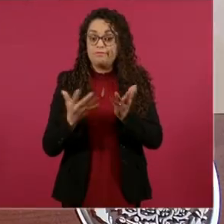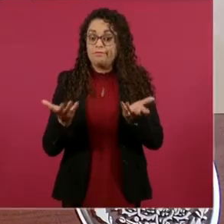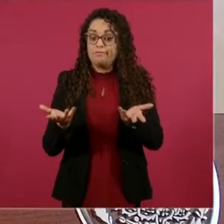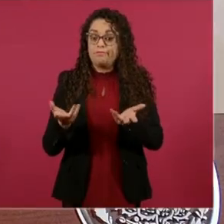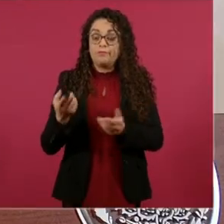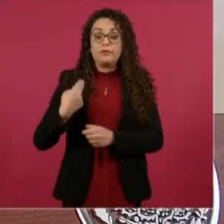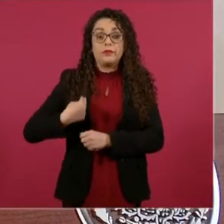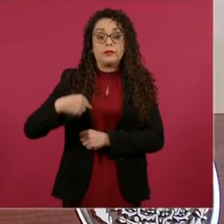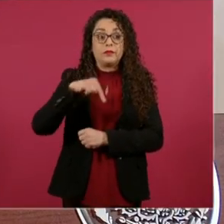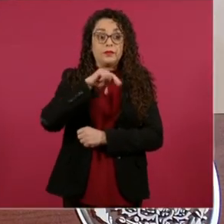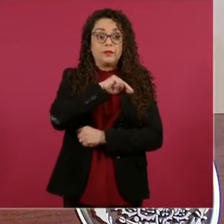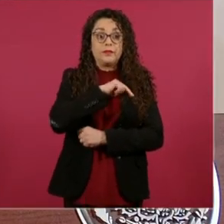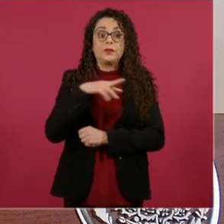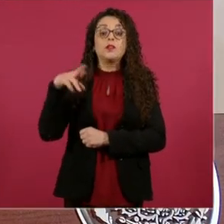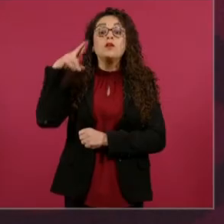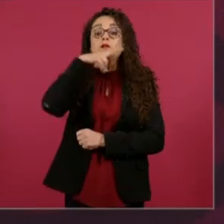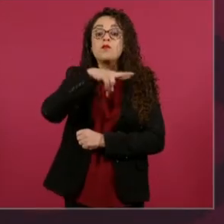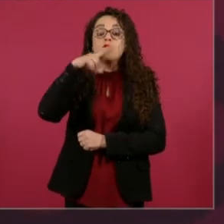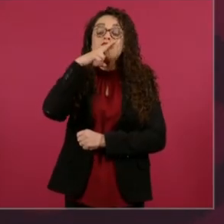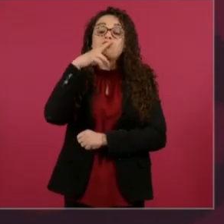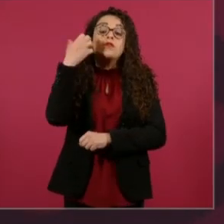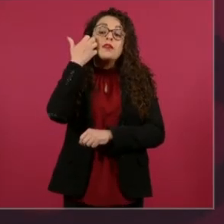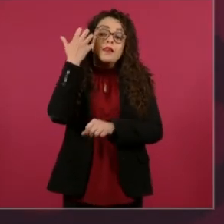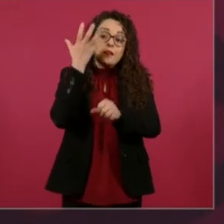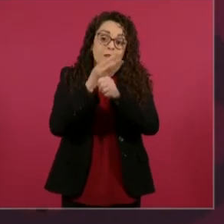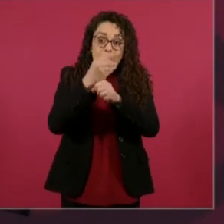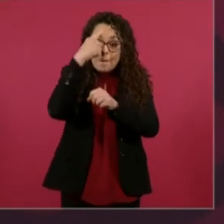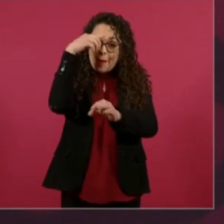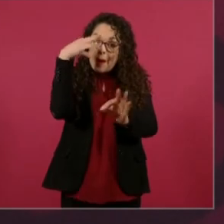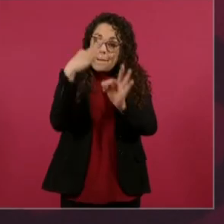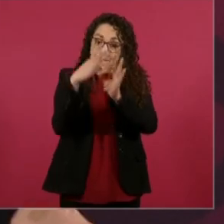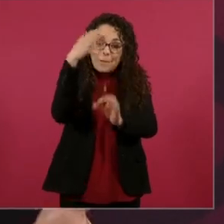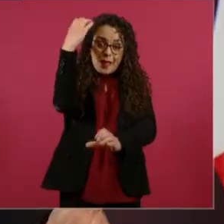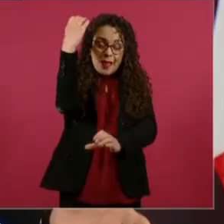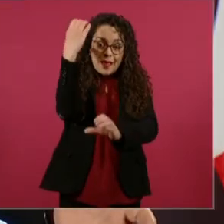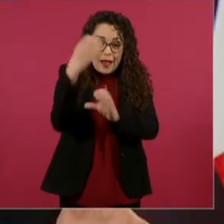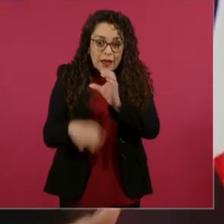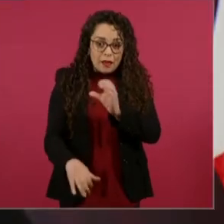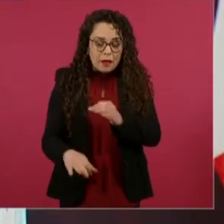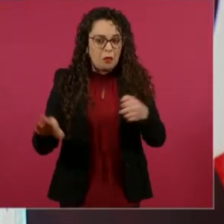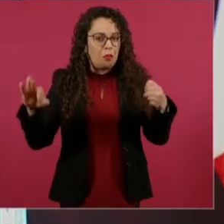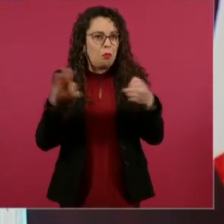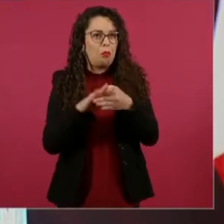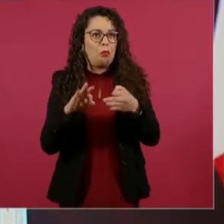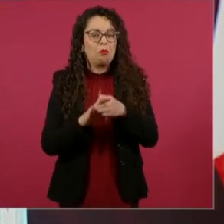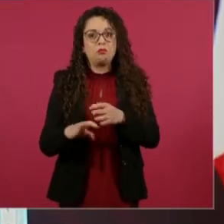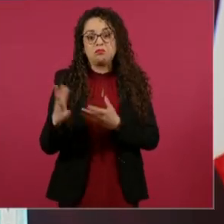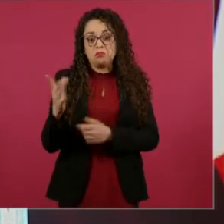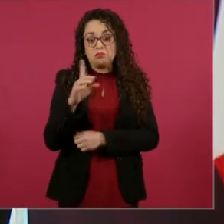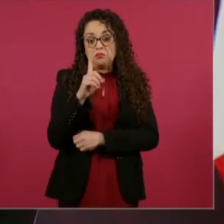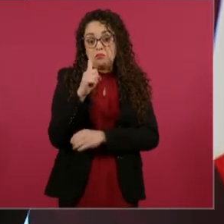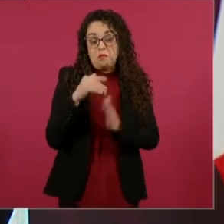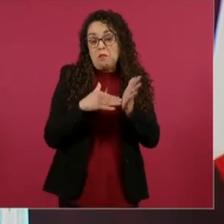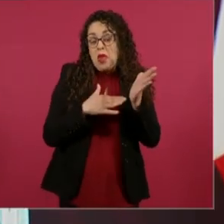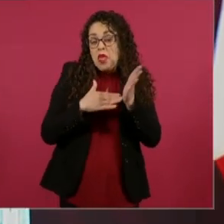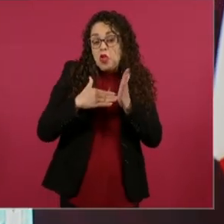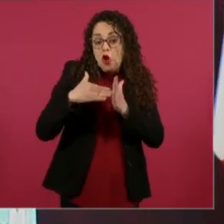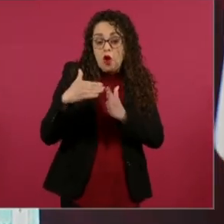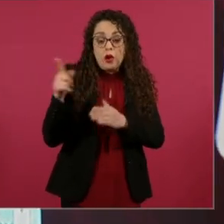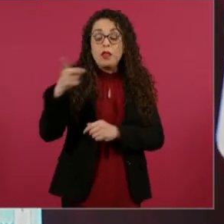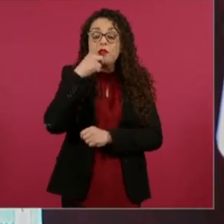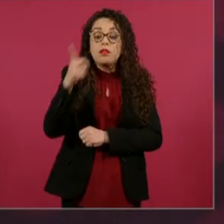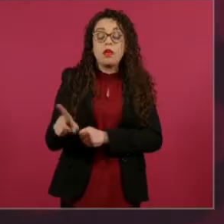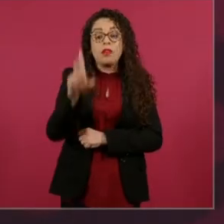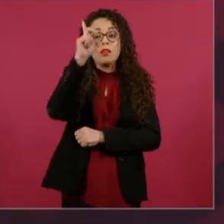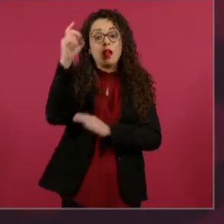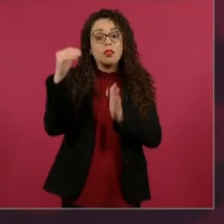estamos apurados, y al final va a llegar casi a 100,000 millones, y la estimación eran 30,000.